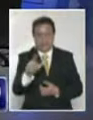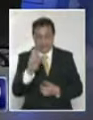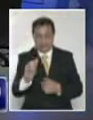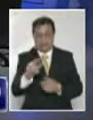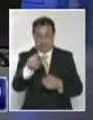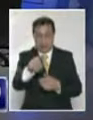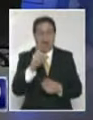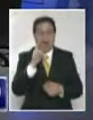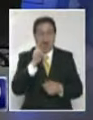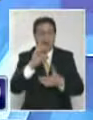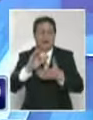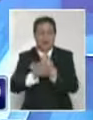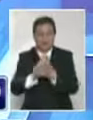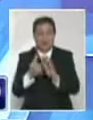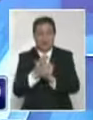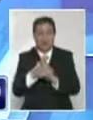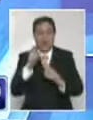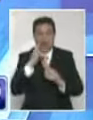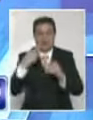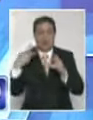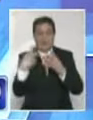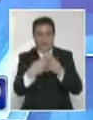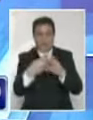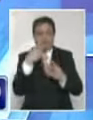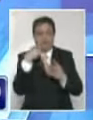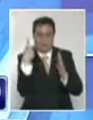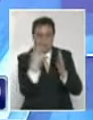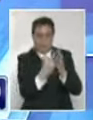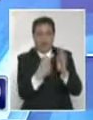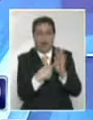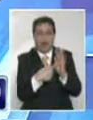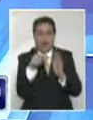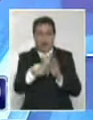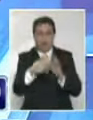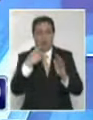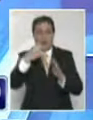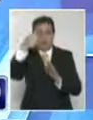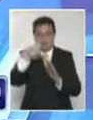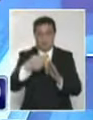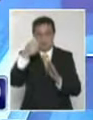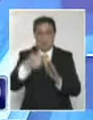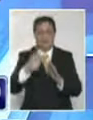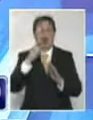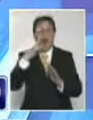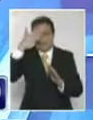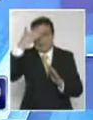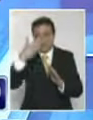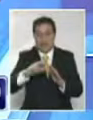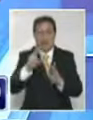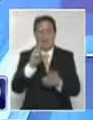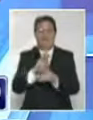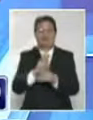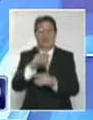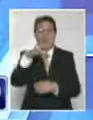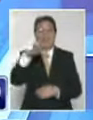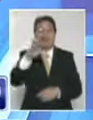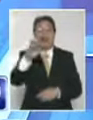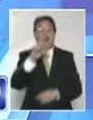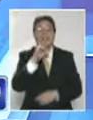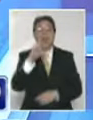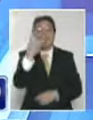de complicidad, pero, o sea, abierta, del Mercurio con crímenes, como el caso de la profesora Marta Ugarte,